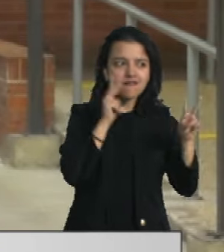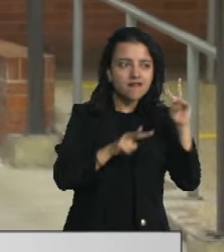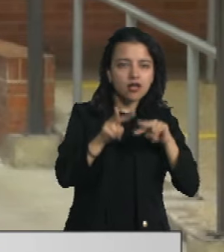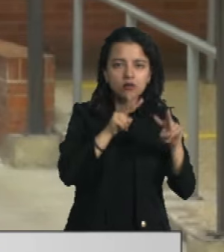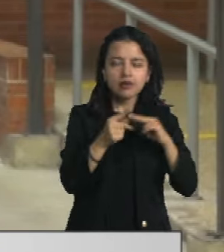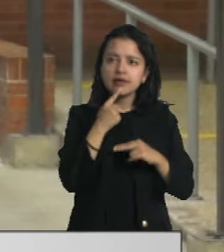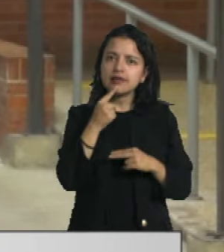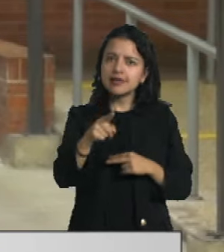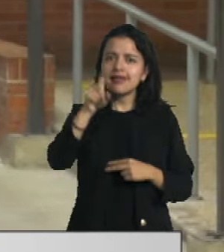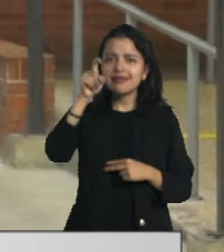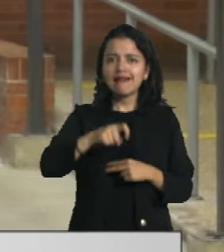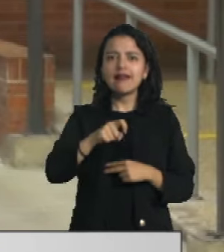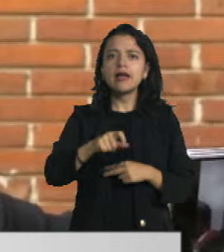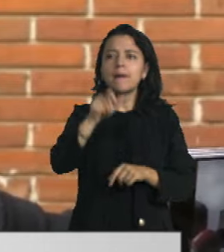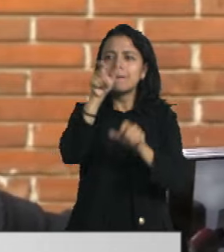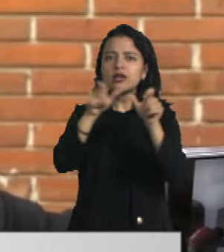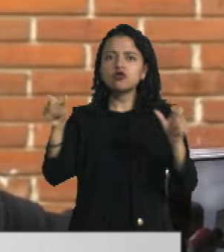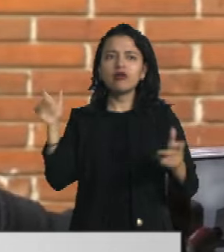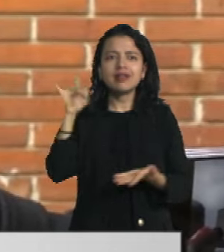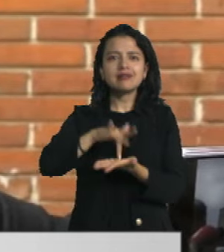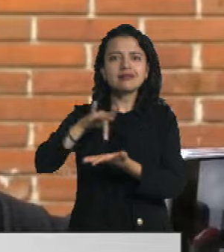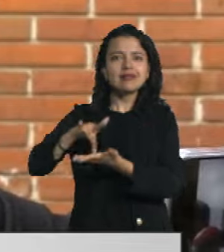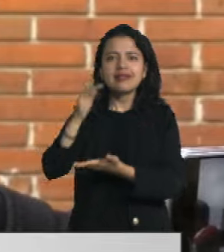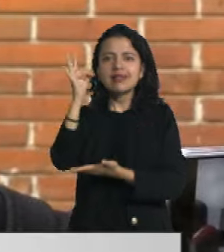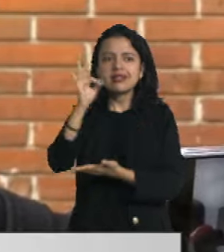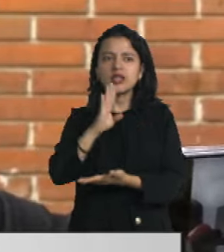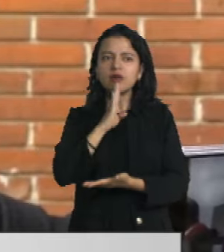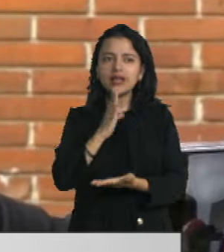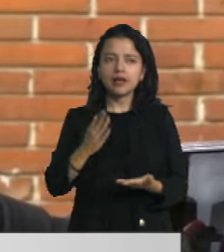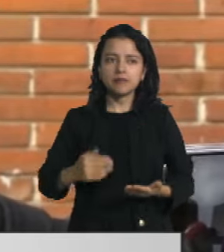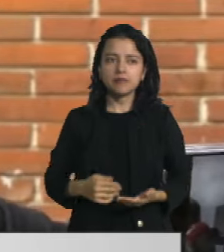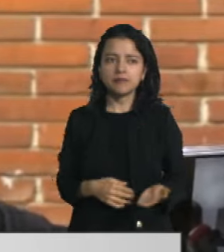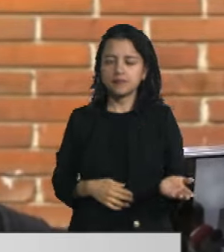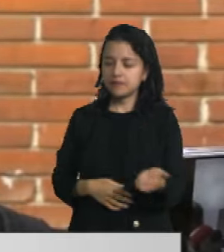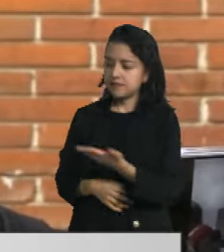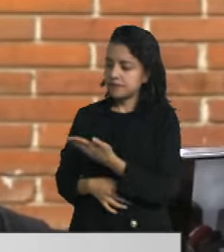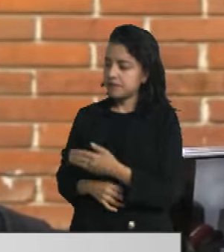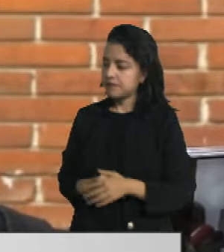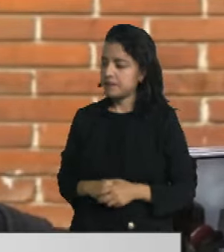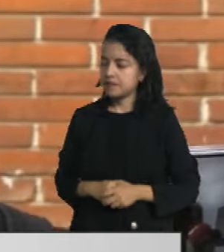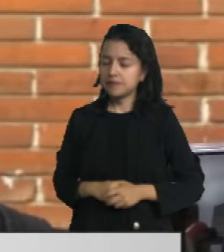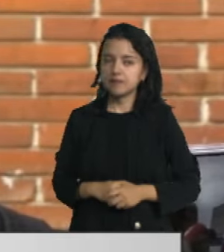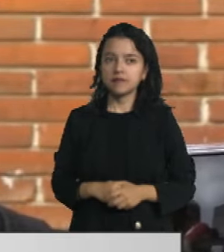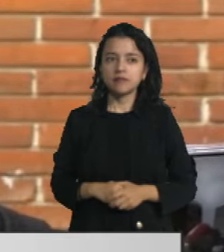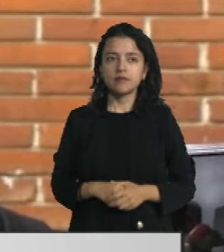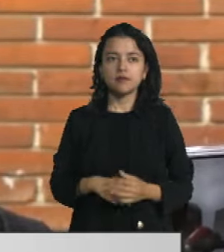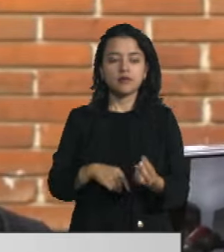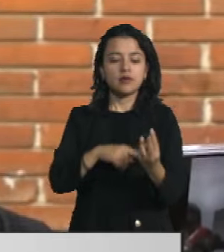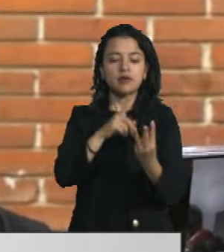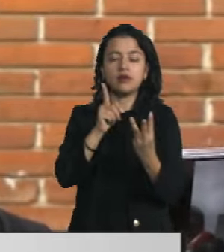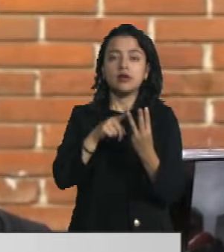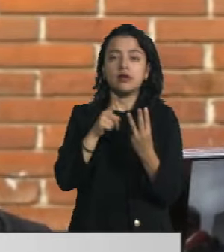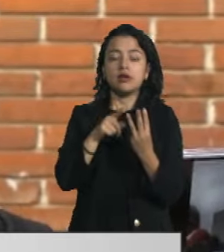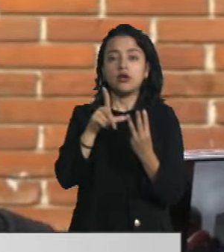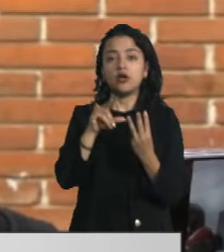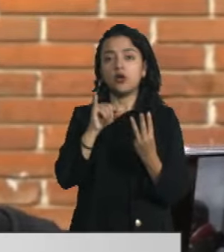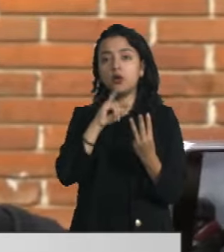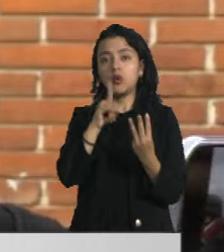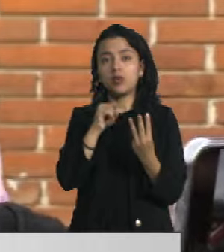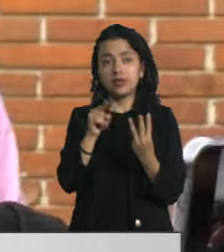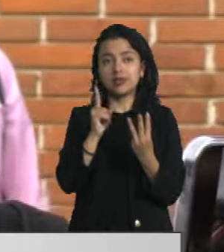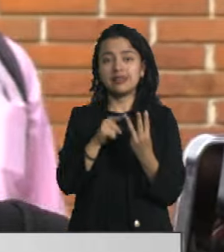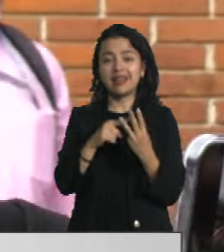estos contratos corruptos. Realice o formule las imputaciones de cargos a los señores Luis Carlos Barreto,